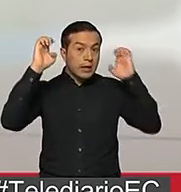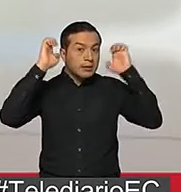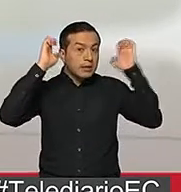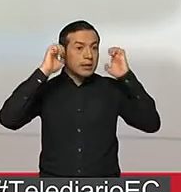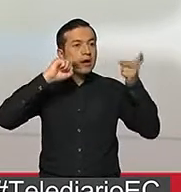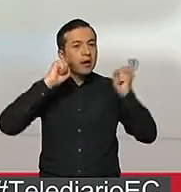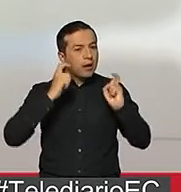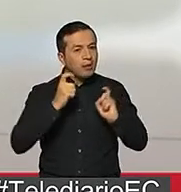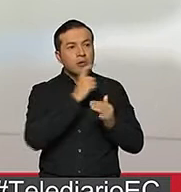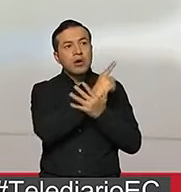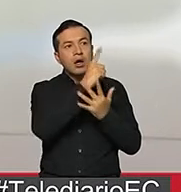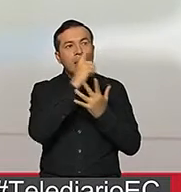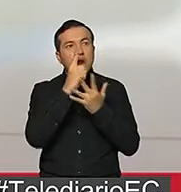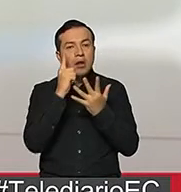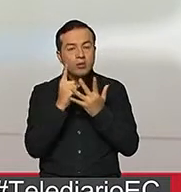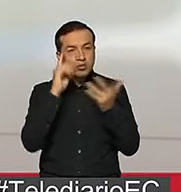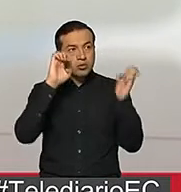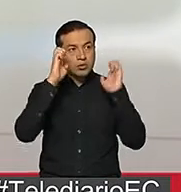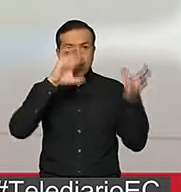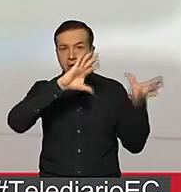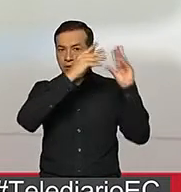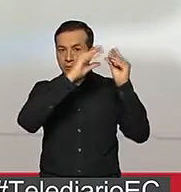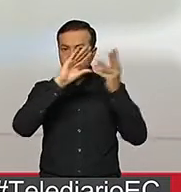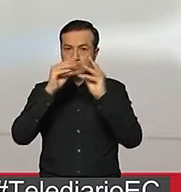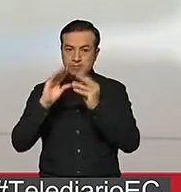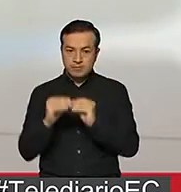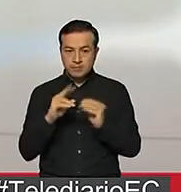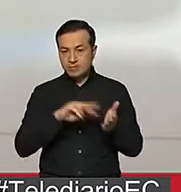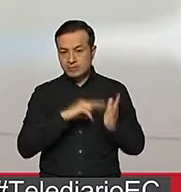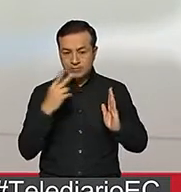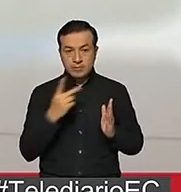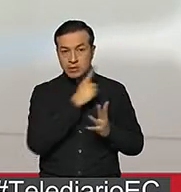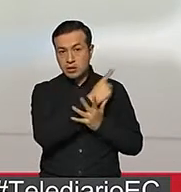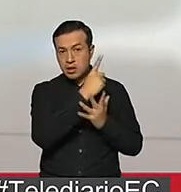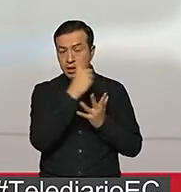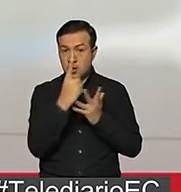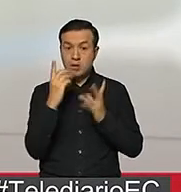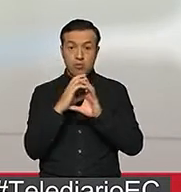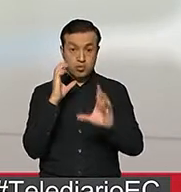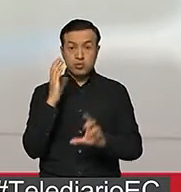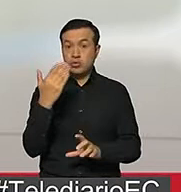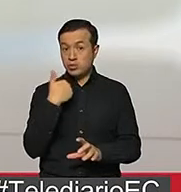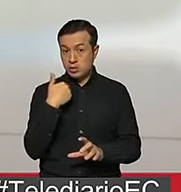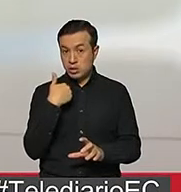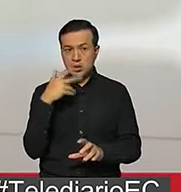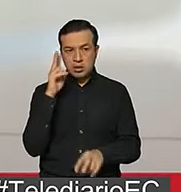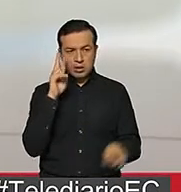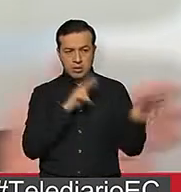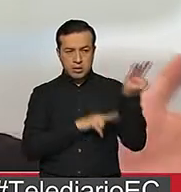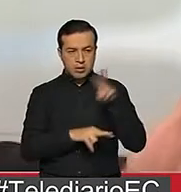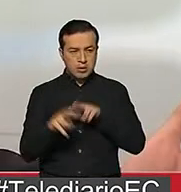cada uno de los territorios sin embargo nos basamos en el uso de la tecnología cada uno de los buses tiene un sistema de rastreo satelital